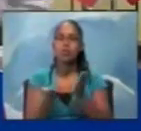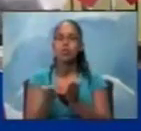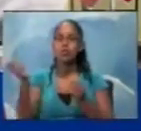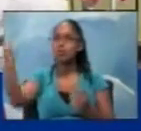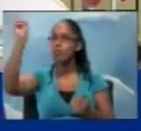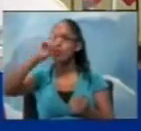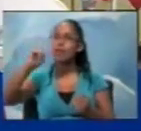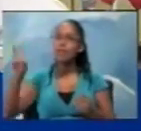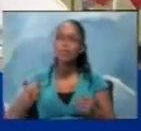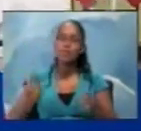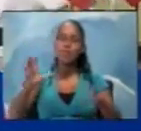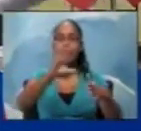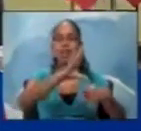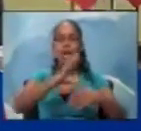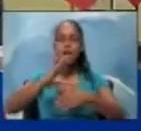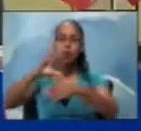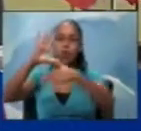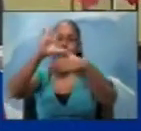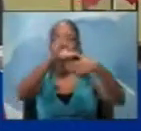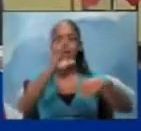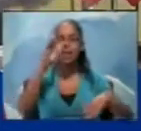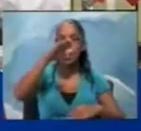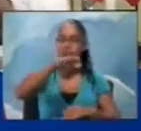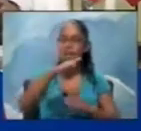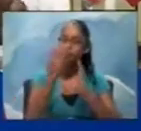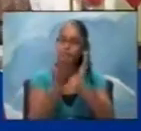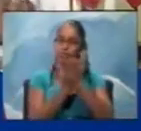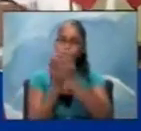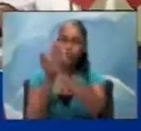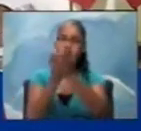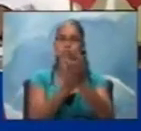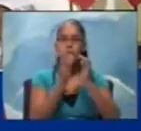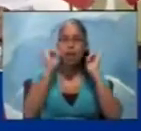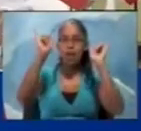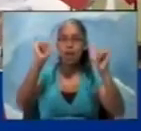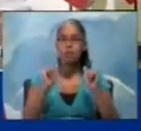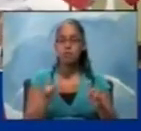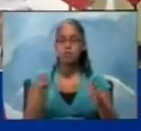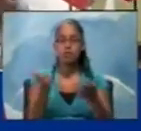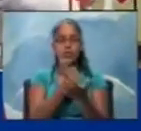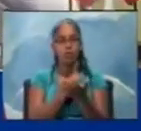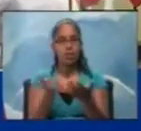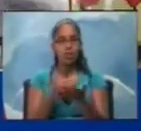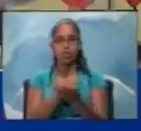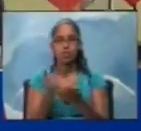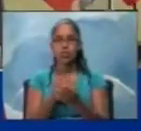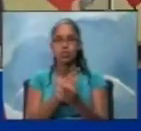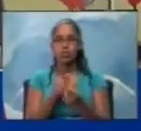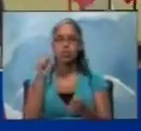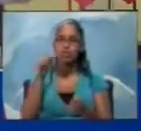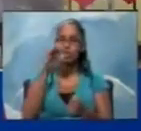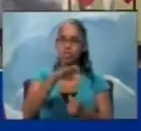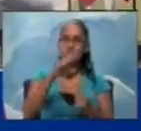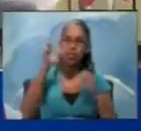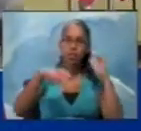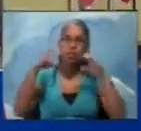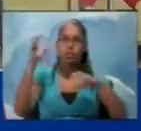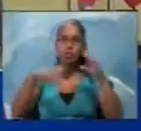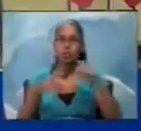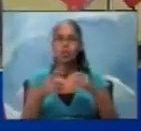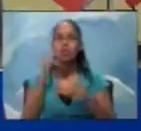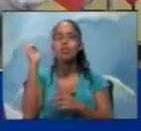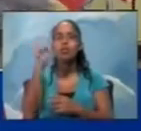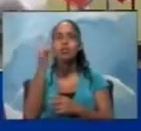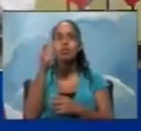del continente, estudiamos la misma lección. Si está lloviendo hay que usar un paraguas, no